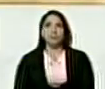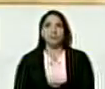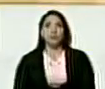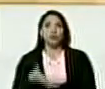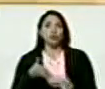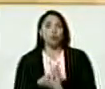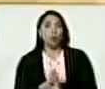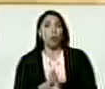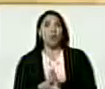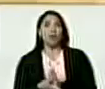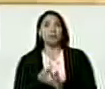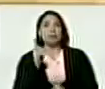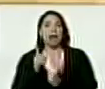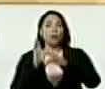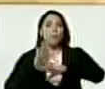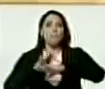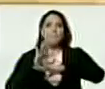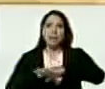hecho ocurrido